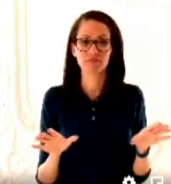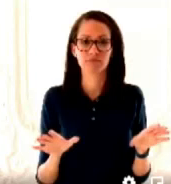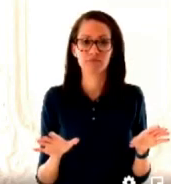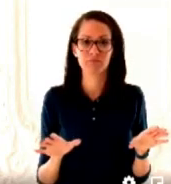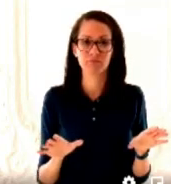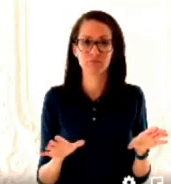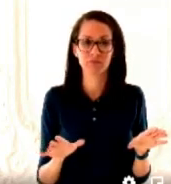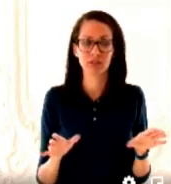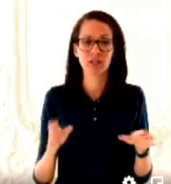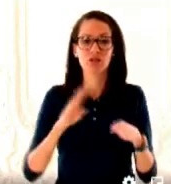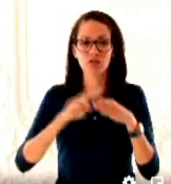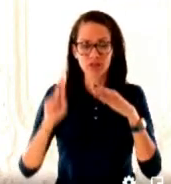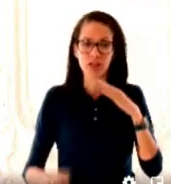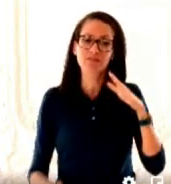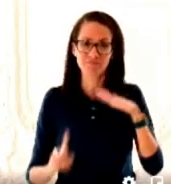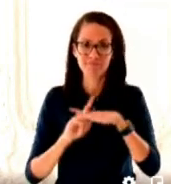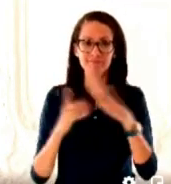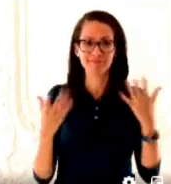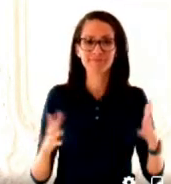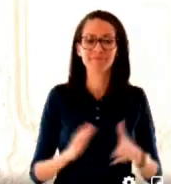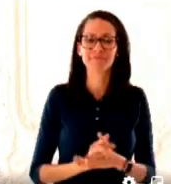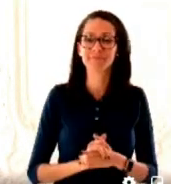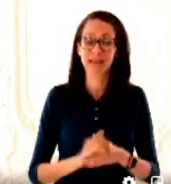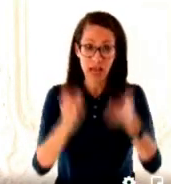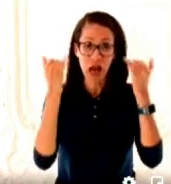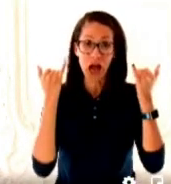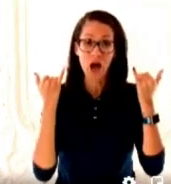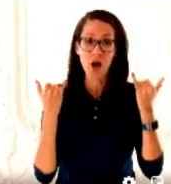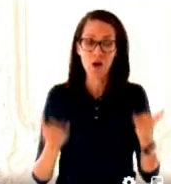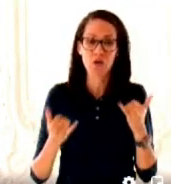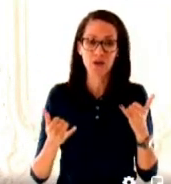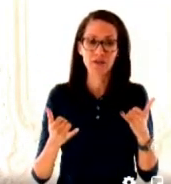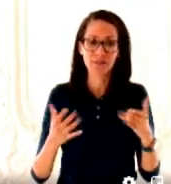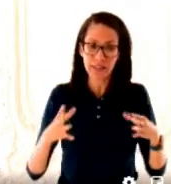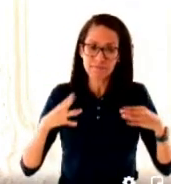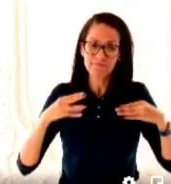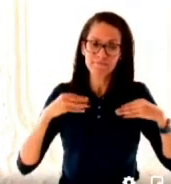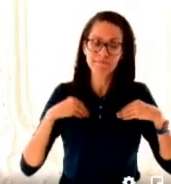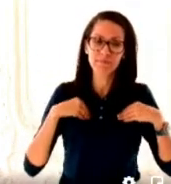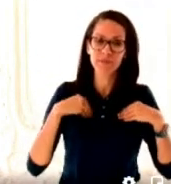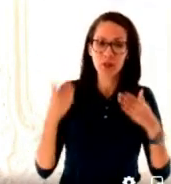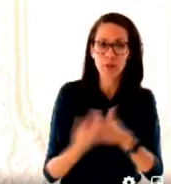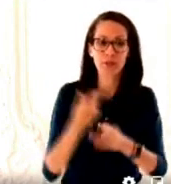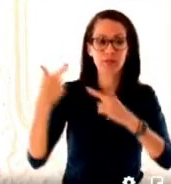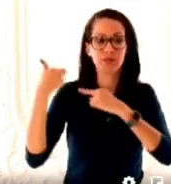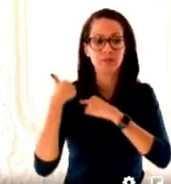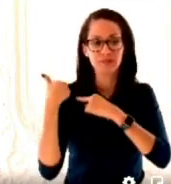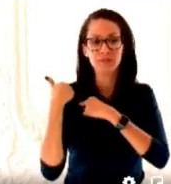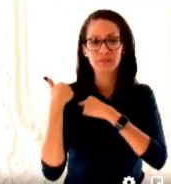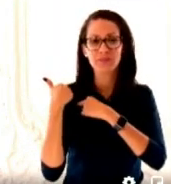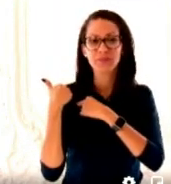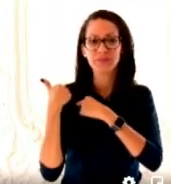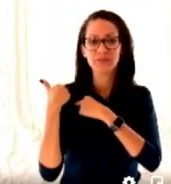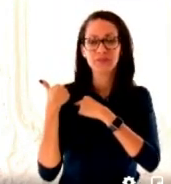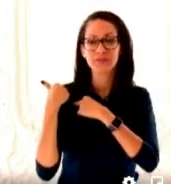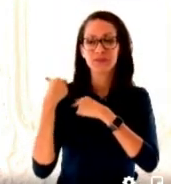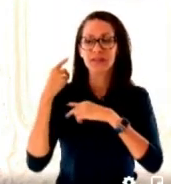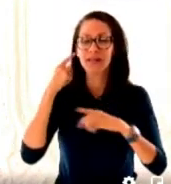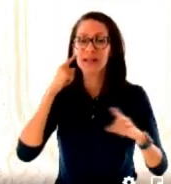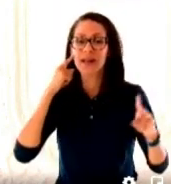están ahí. Ahora me toca asumir esta nueva responsabilidad. Y la misión que